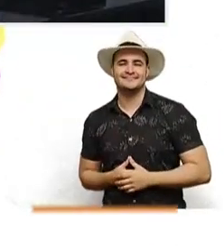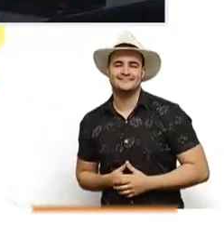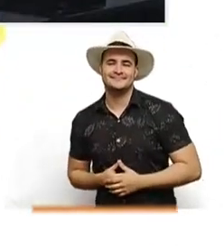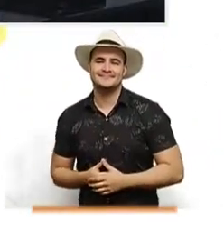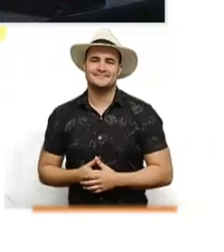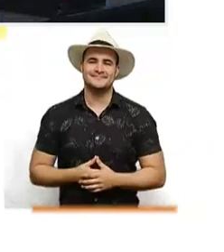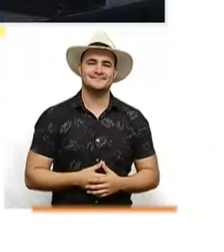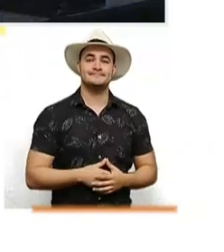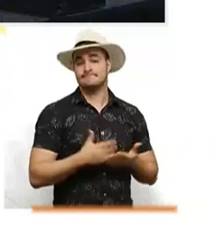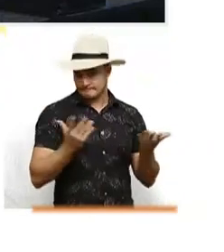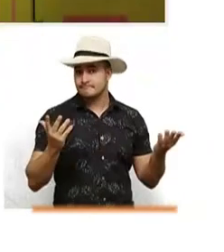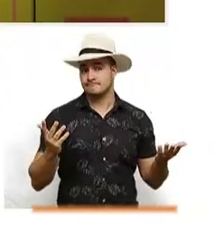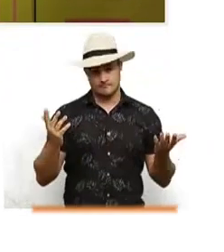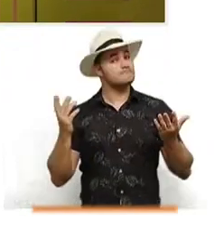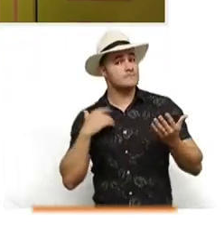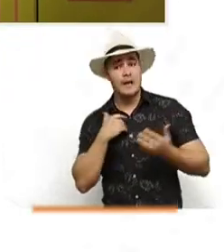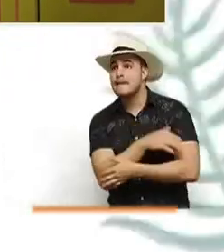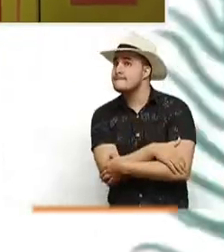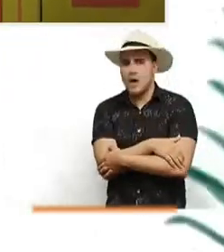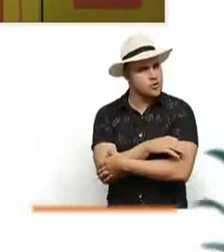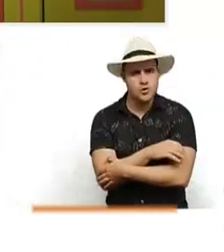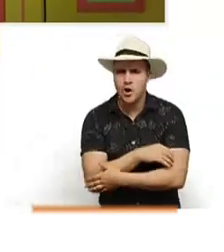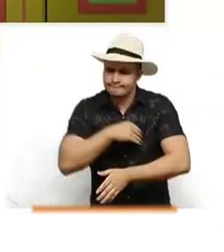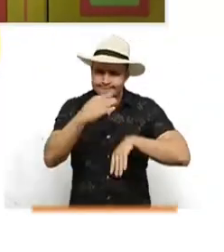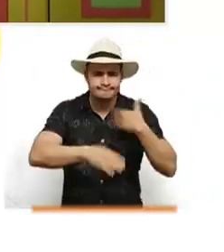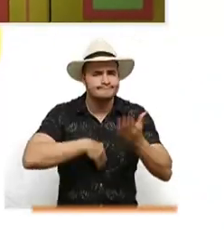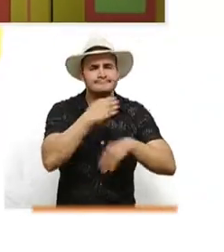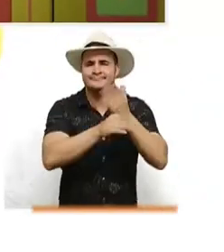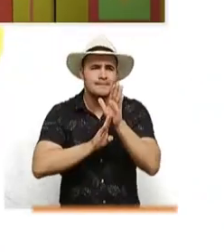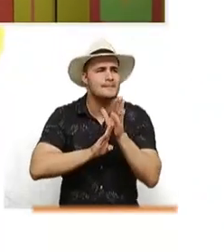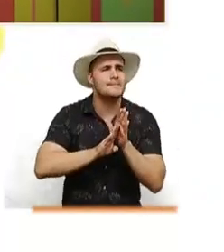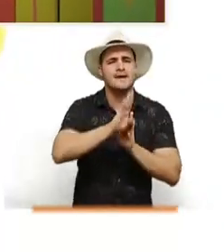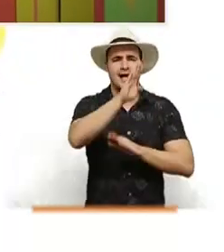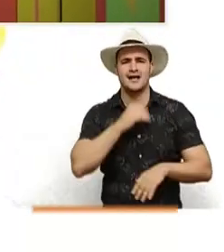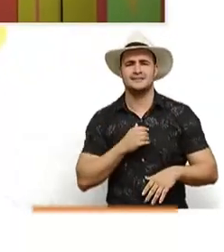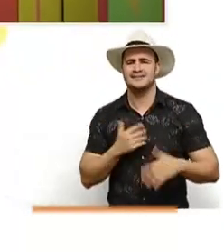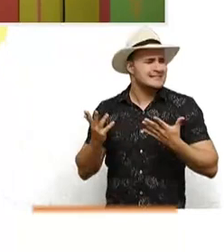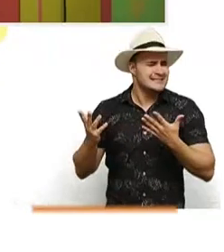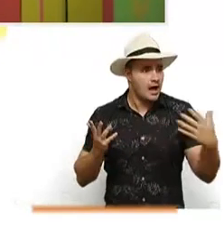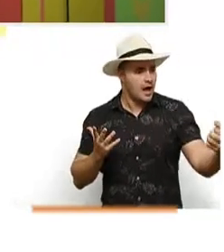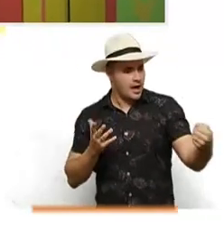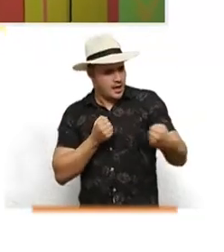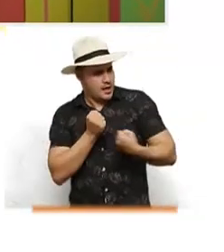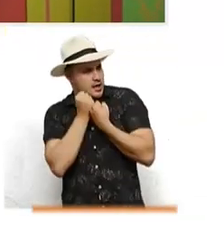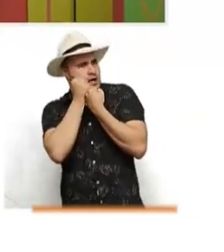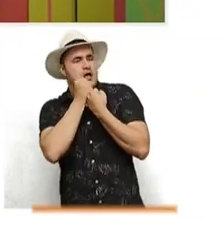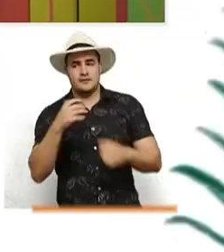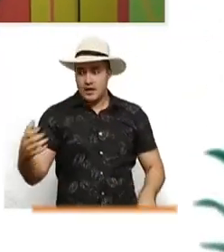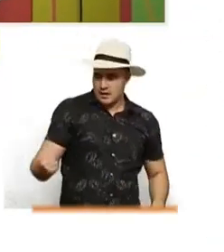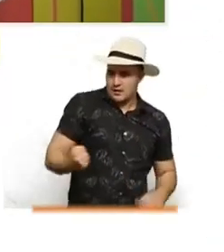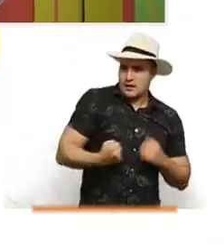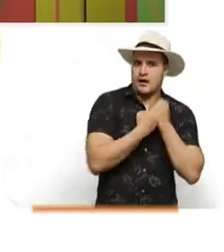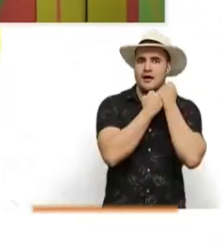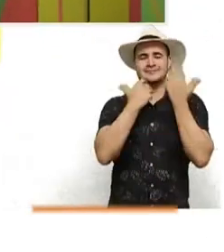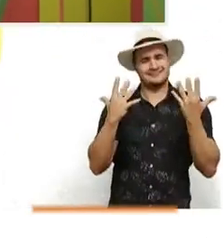Hay que salir adelante, siempre hay una mano amiga, porque cuando